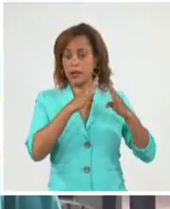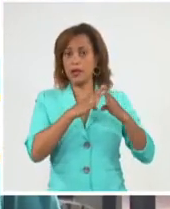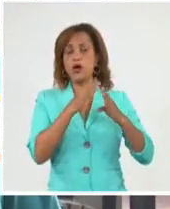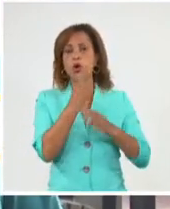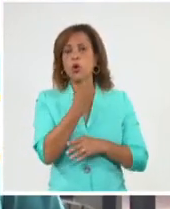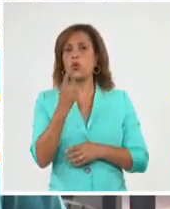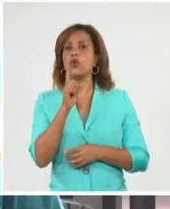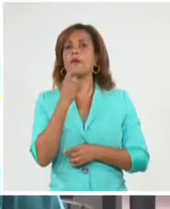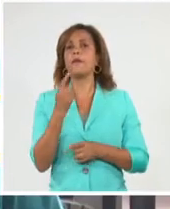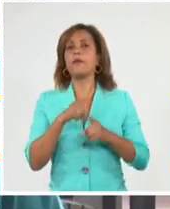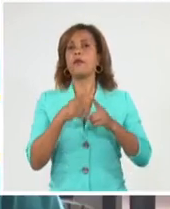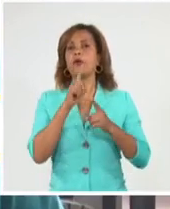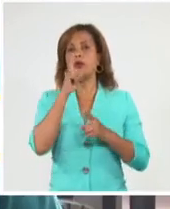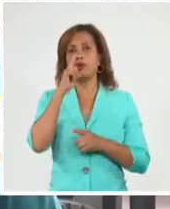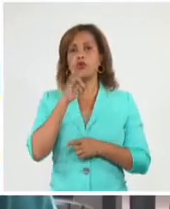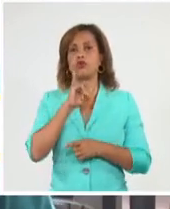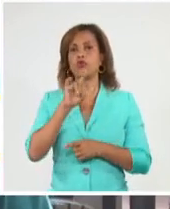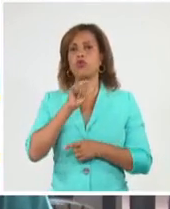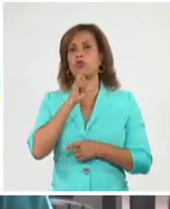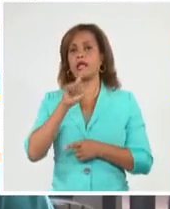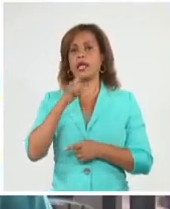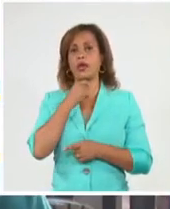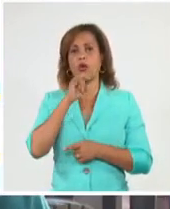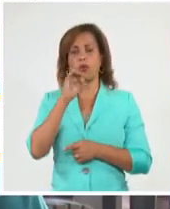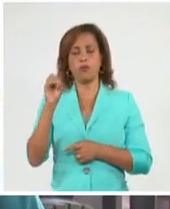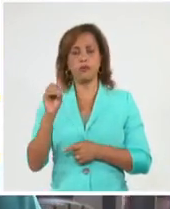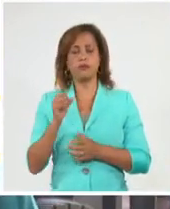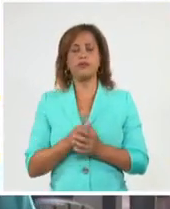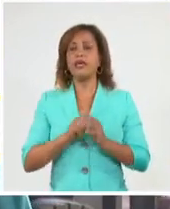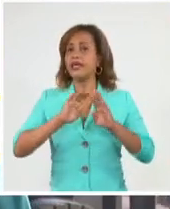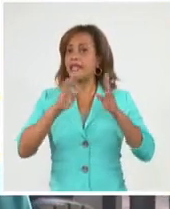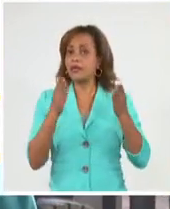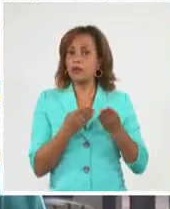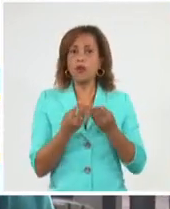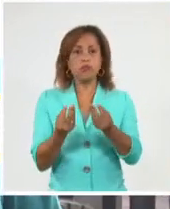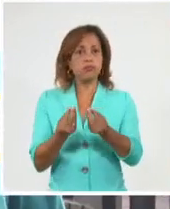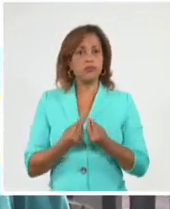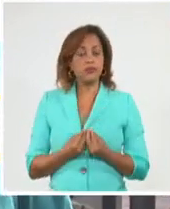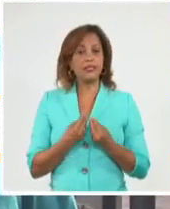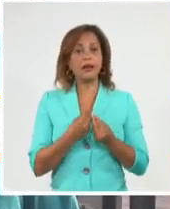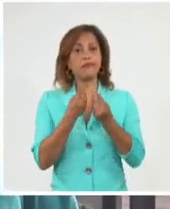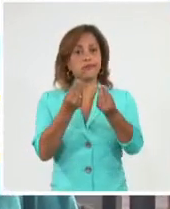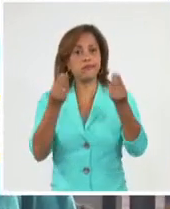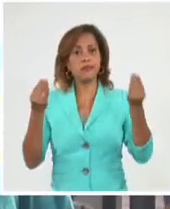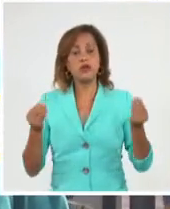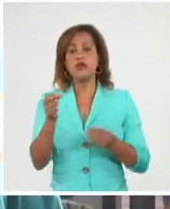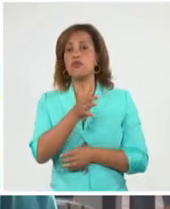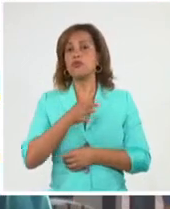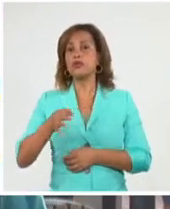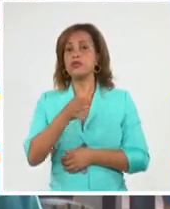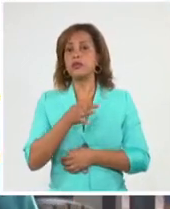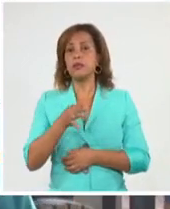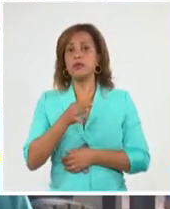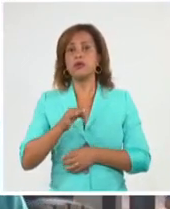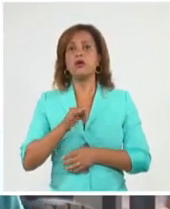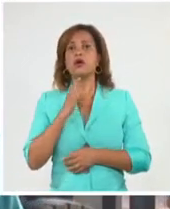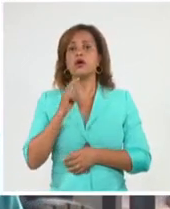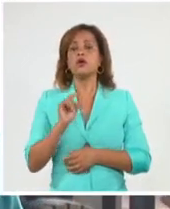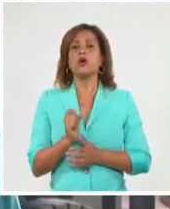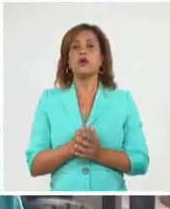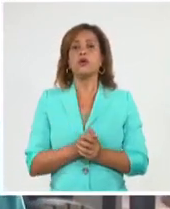núcleo. Con los contenedores recibidos se le ha entregado el aceite al municipio, totalmente al municipio de